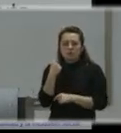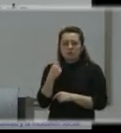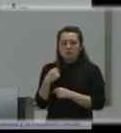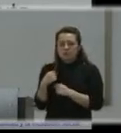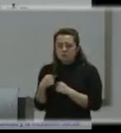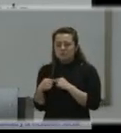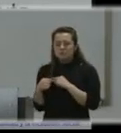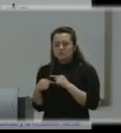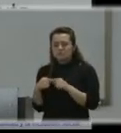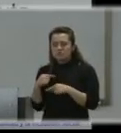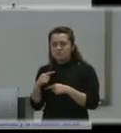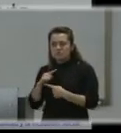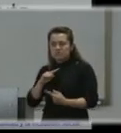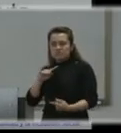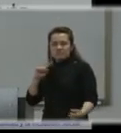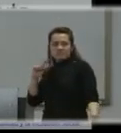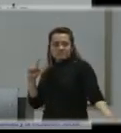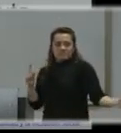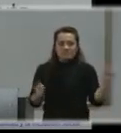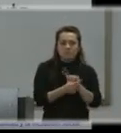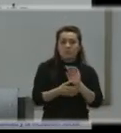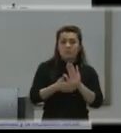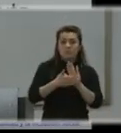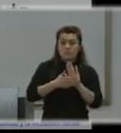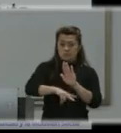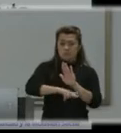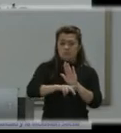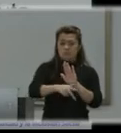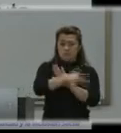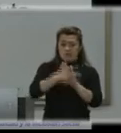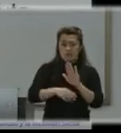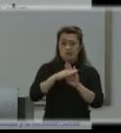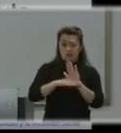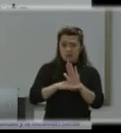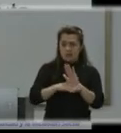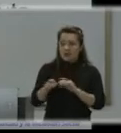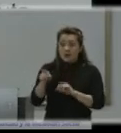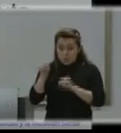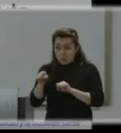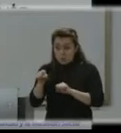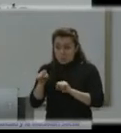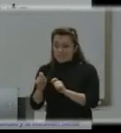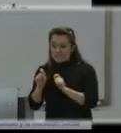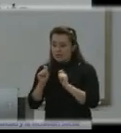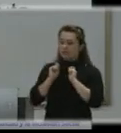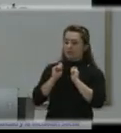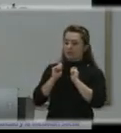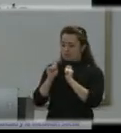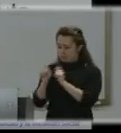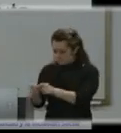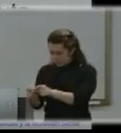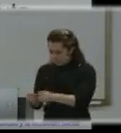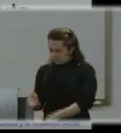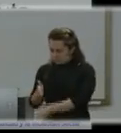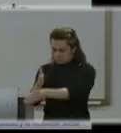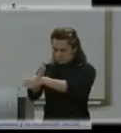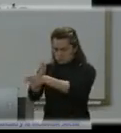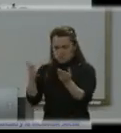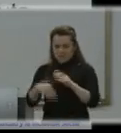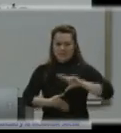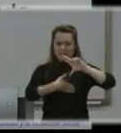El cambio de los regímenes sustitutivos de la voluntad está ocurriendo, y está ocurriendo en diferentes países de Latinoamérica.